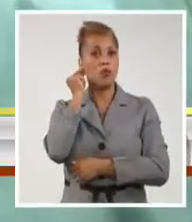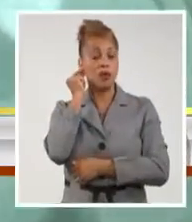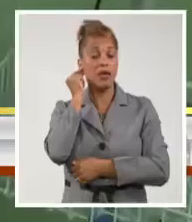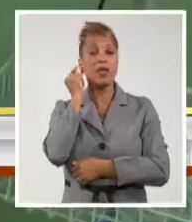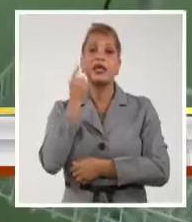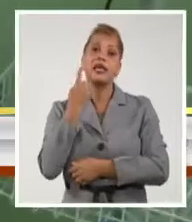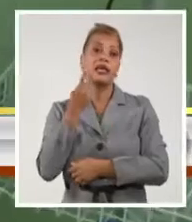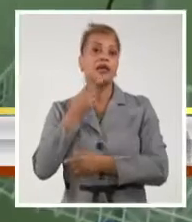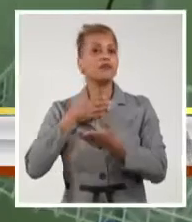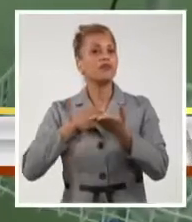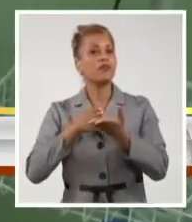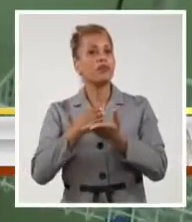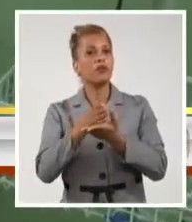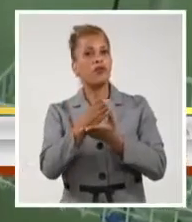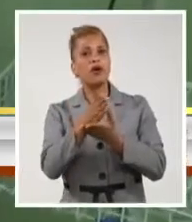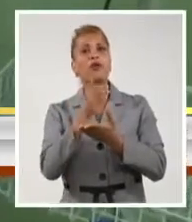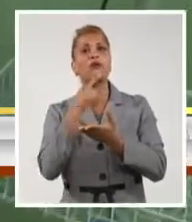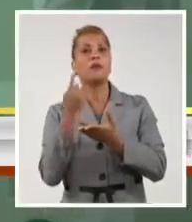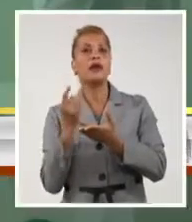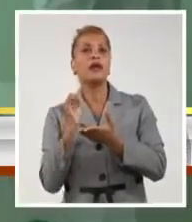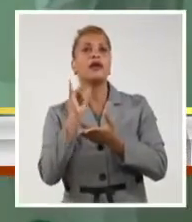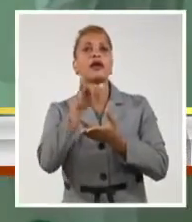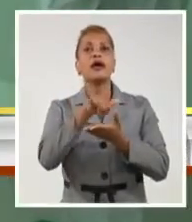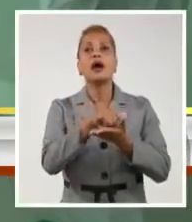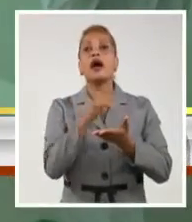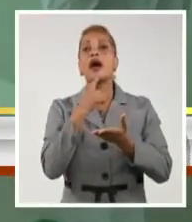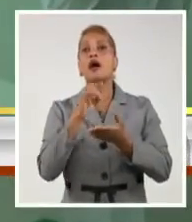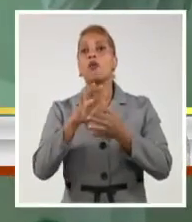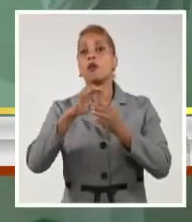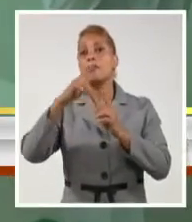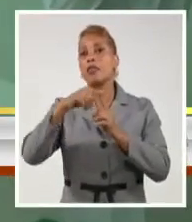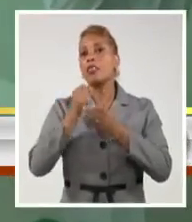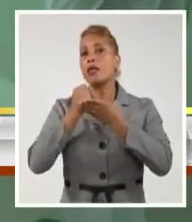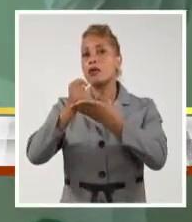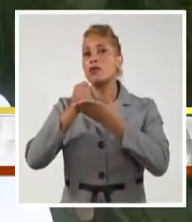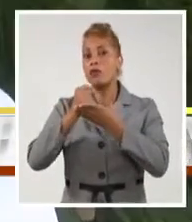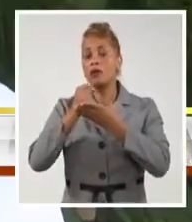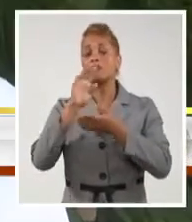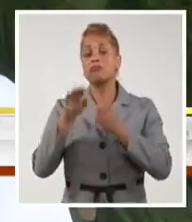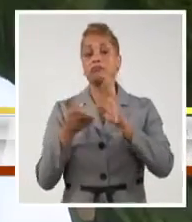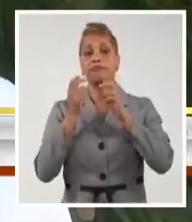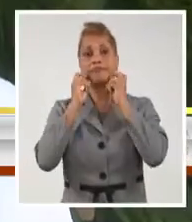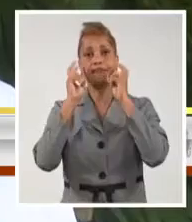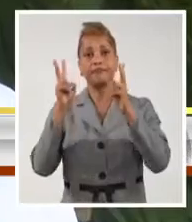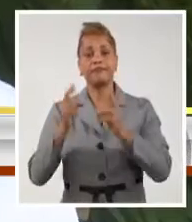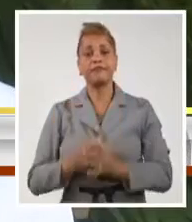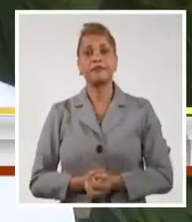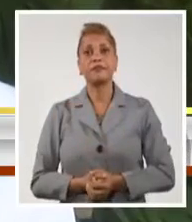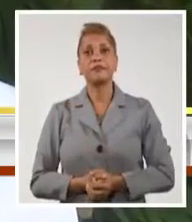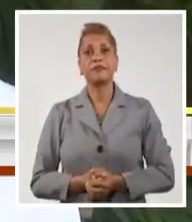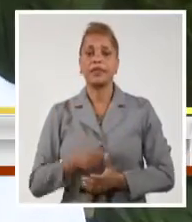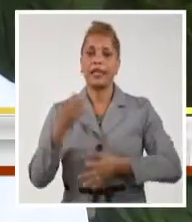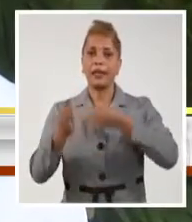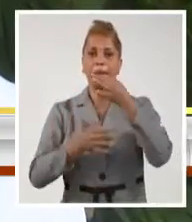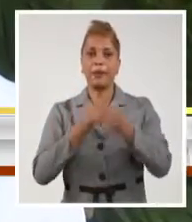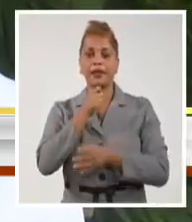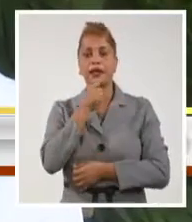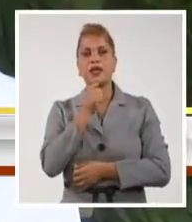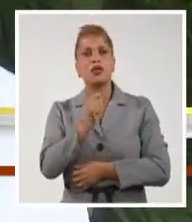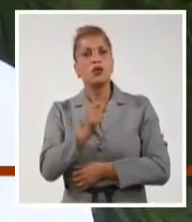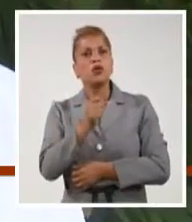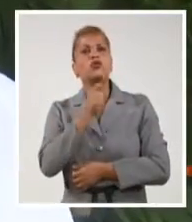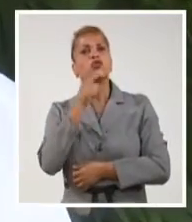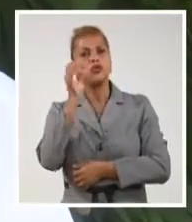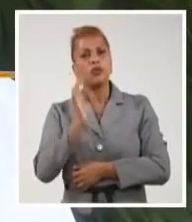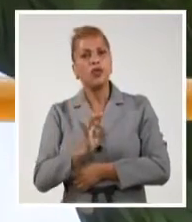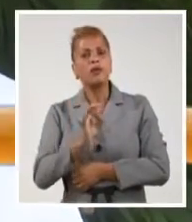polvo del camino, arribaron al oriente cubano para ayudar a salvar vidas. Yo siempre quise prestar servicio no solamente en